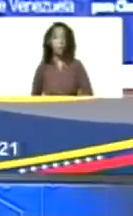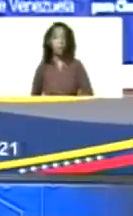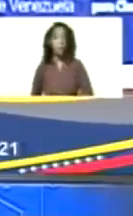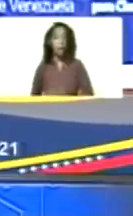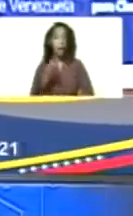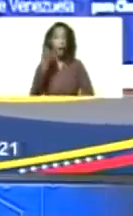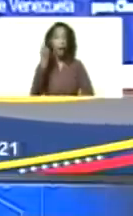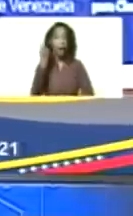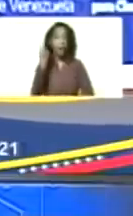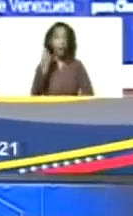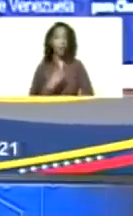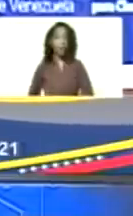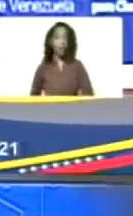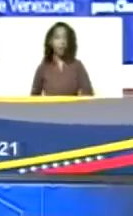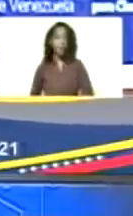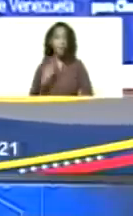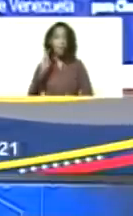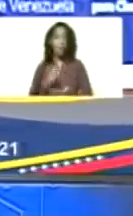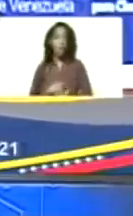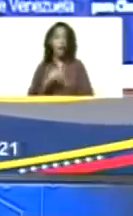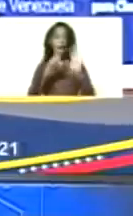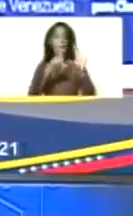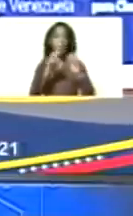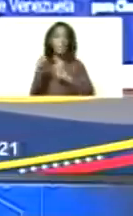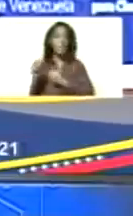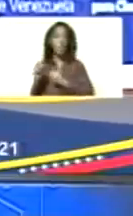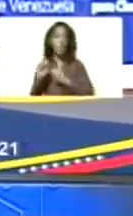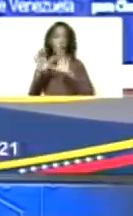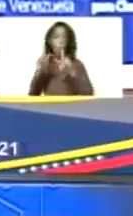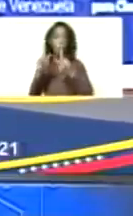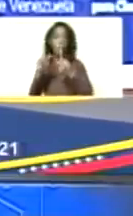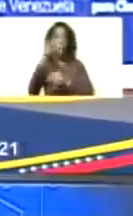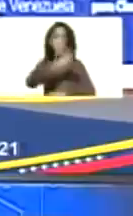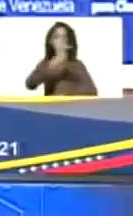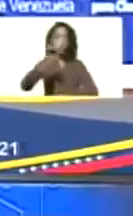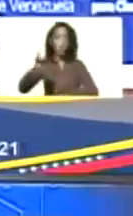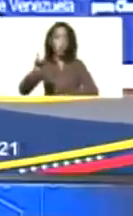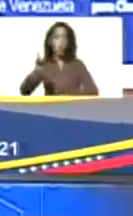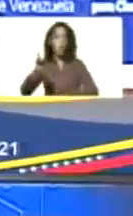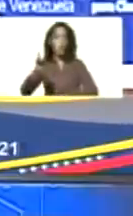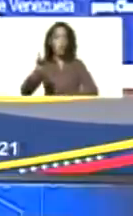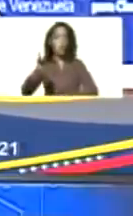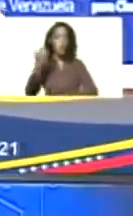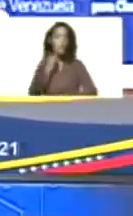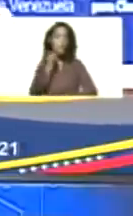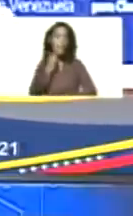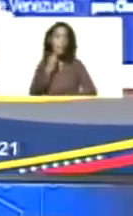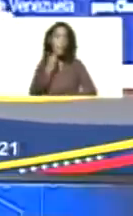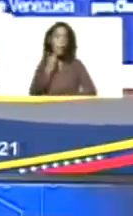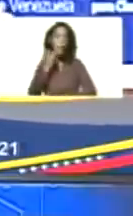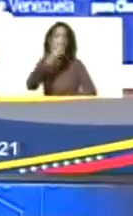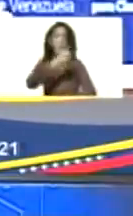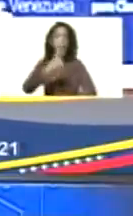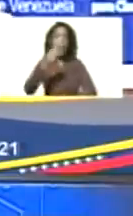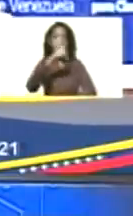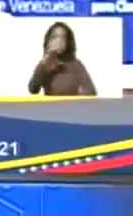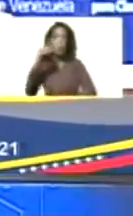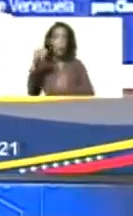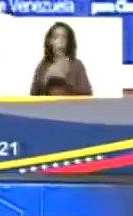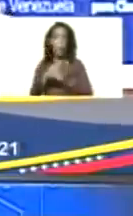ayer llegó a 611 casos por cada 100.000 habitantes.